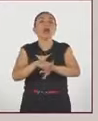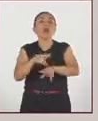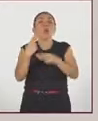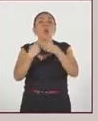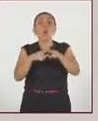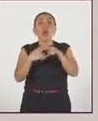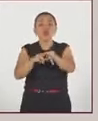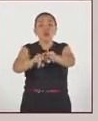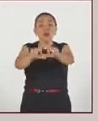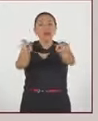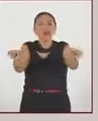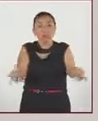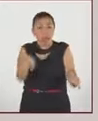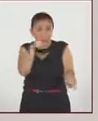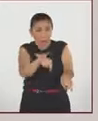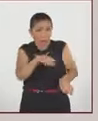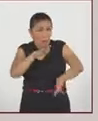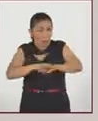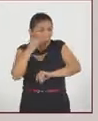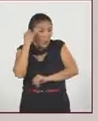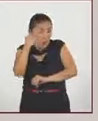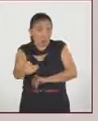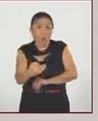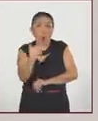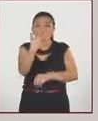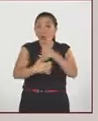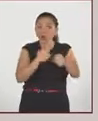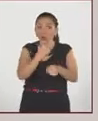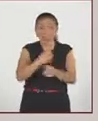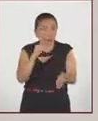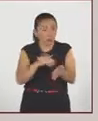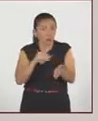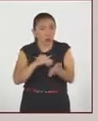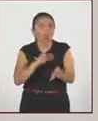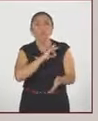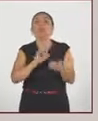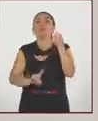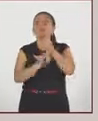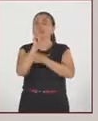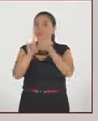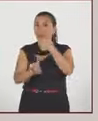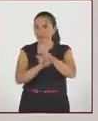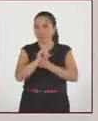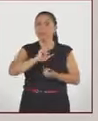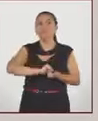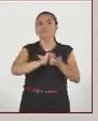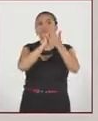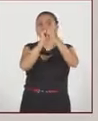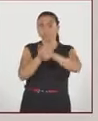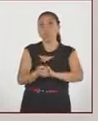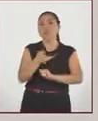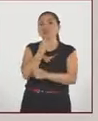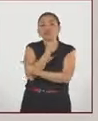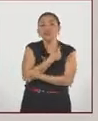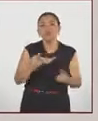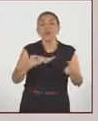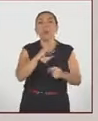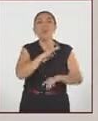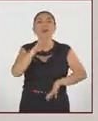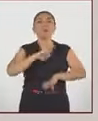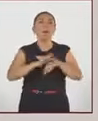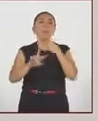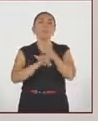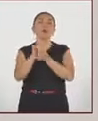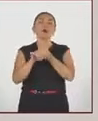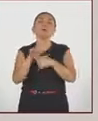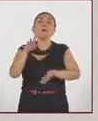esta se perpetúa más allá de los 8 años, pudiera causar ahí sí secuelas donde los pacientes pudieran tener torsión